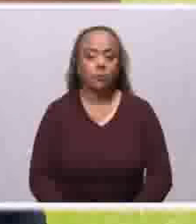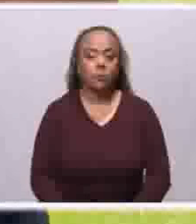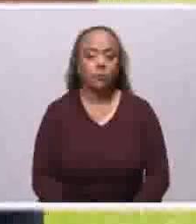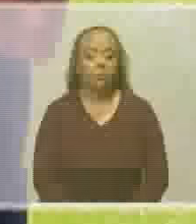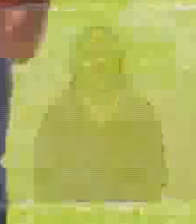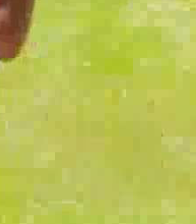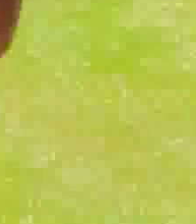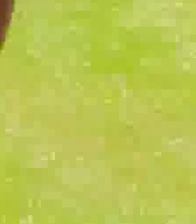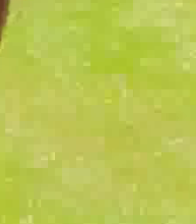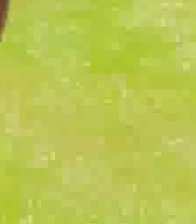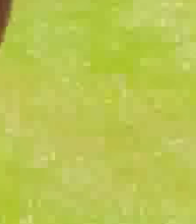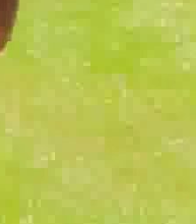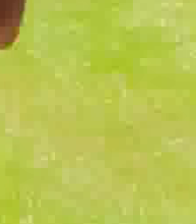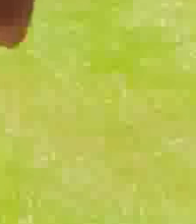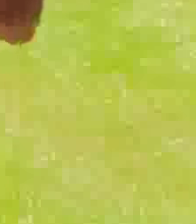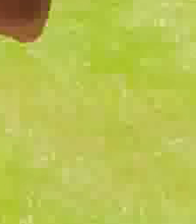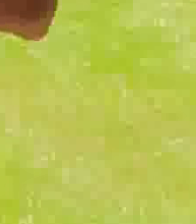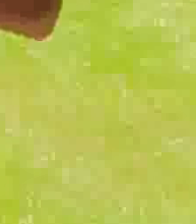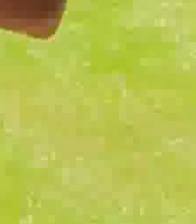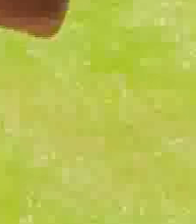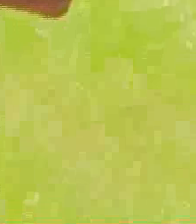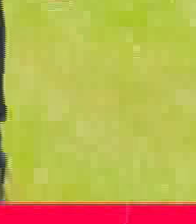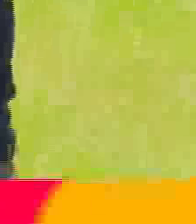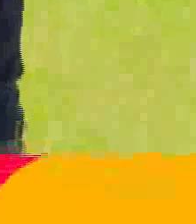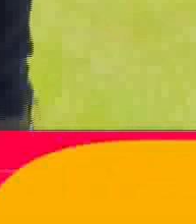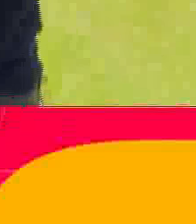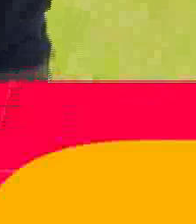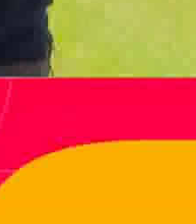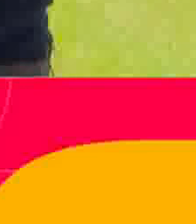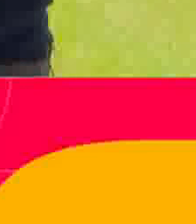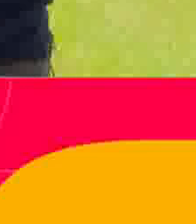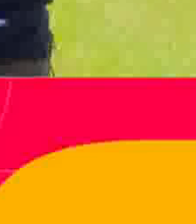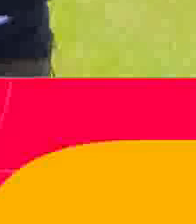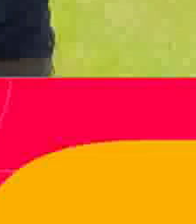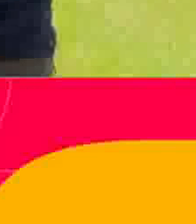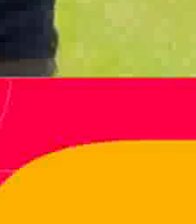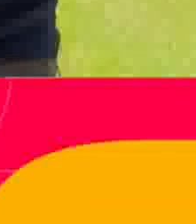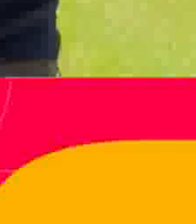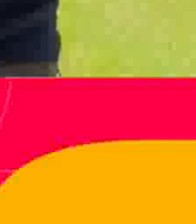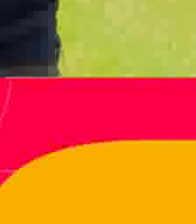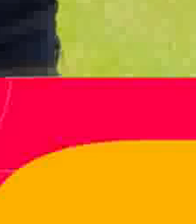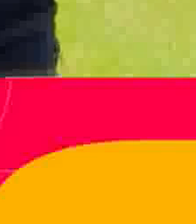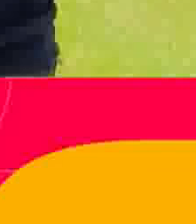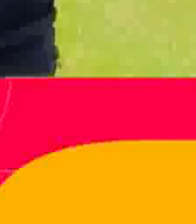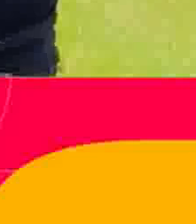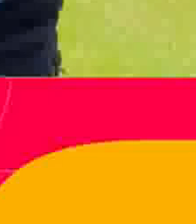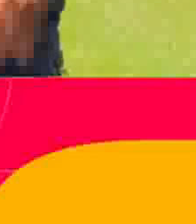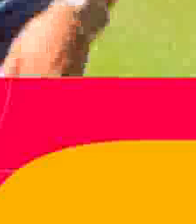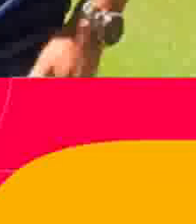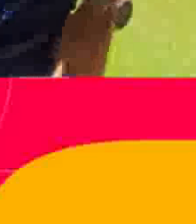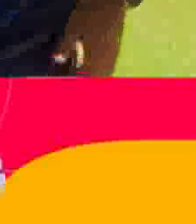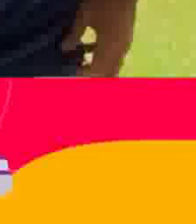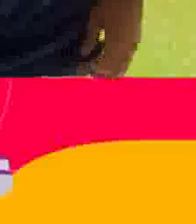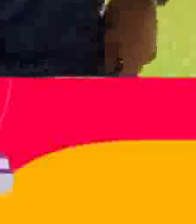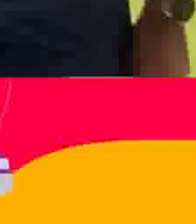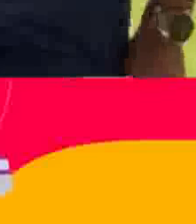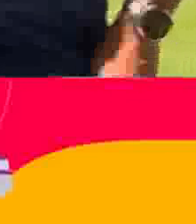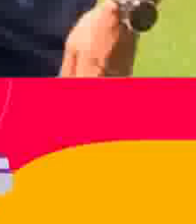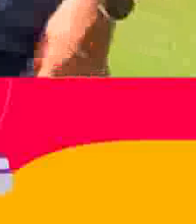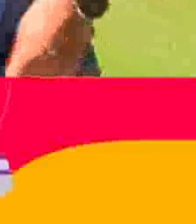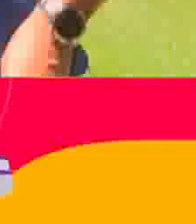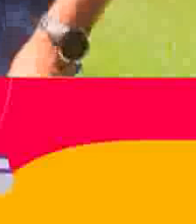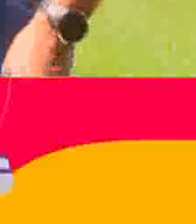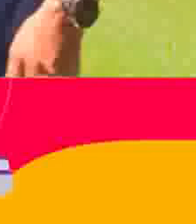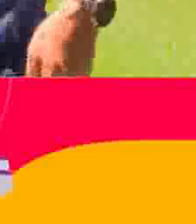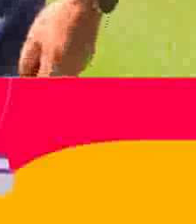ya la tengo más que anotada monte pásense a Telecable con de ticos disfruta en casa el mejor internet 300 megas simétrico por 28000